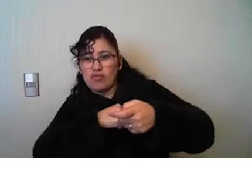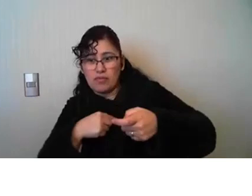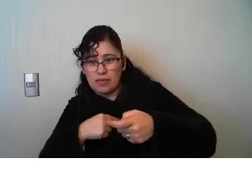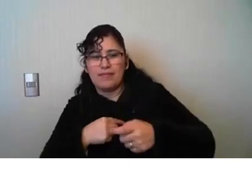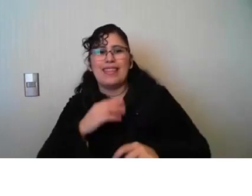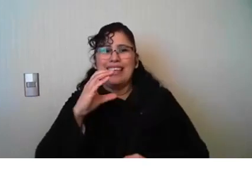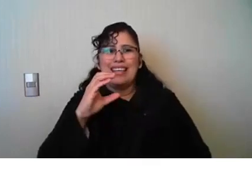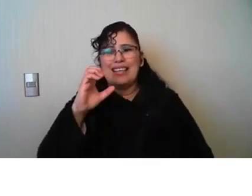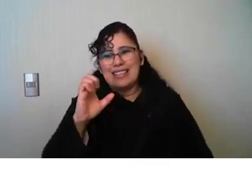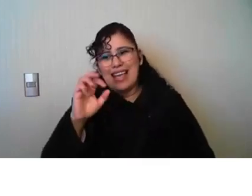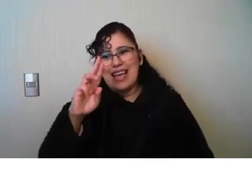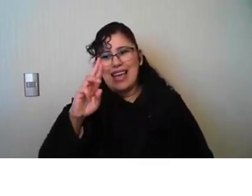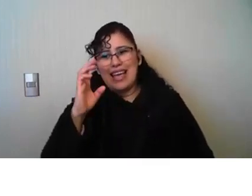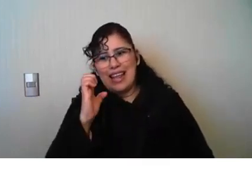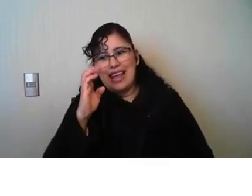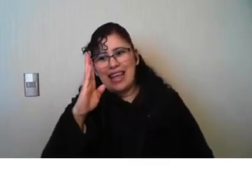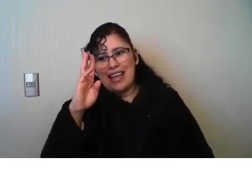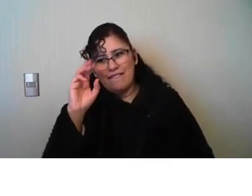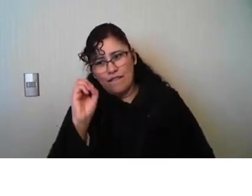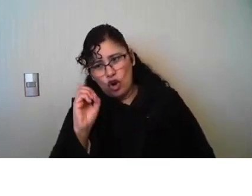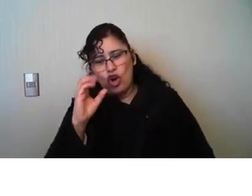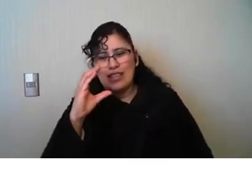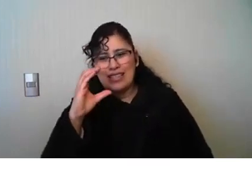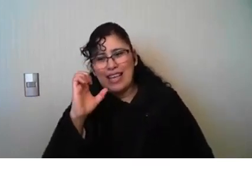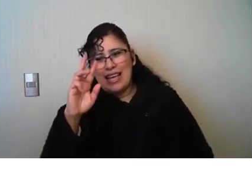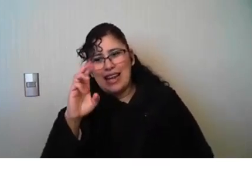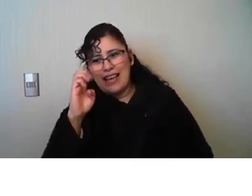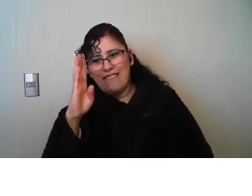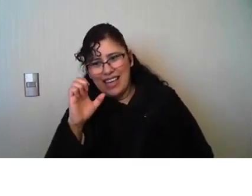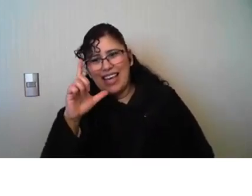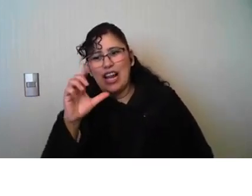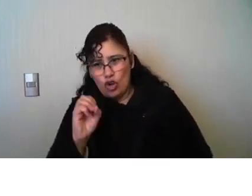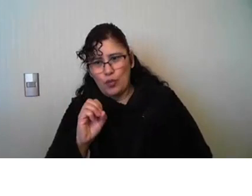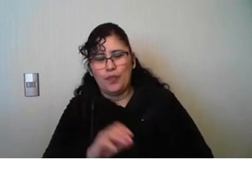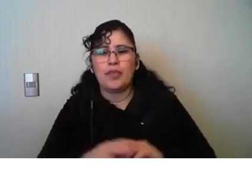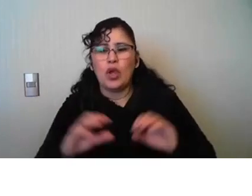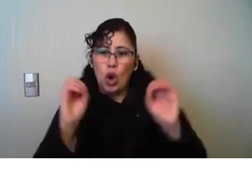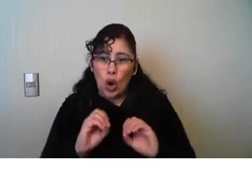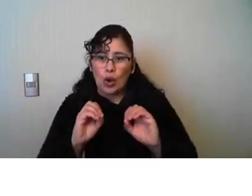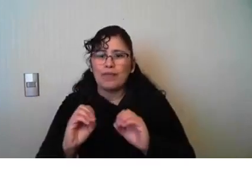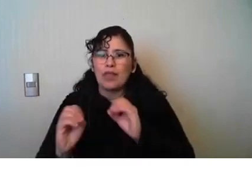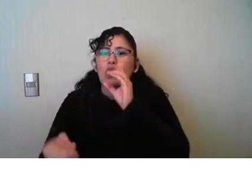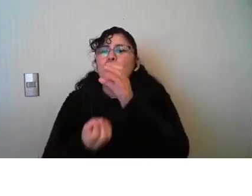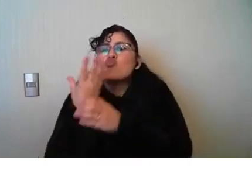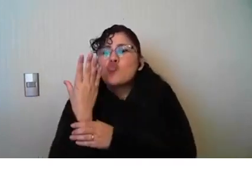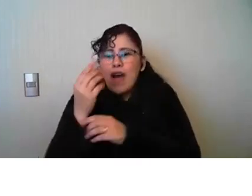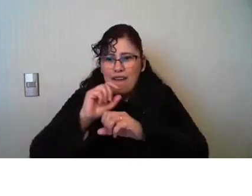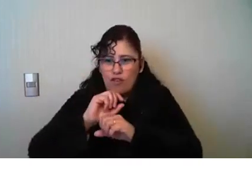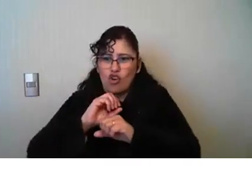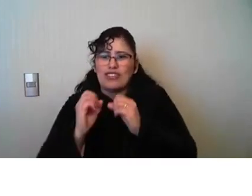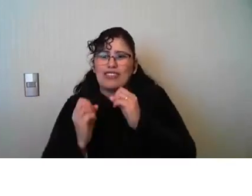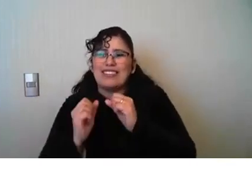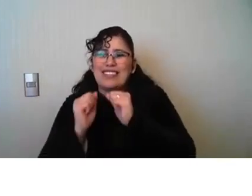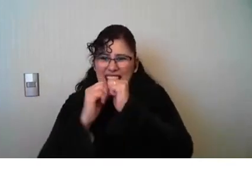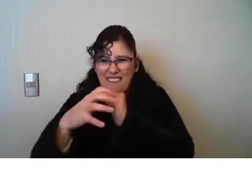cerebro-cerebelo o el territorio o la función asociada al neocerebelo. Es decir, hay una conexión